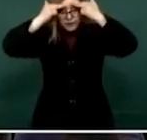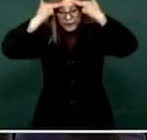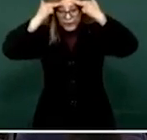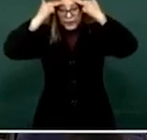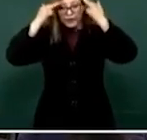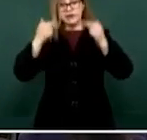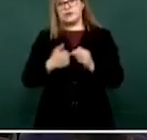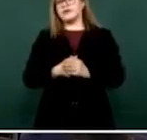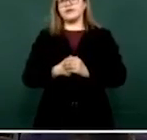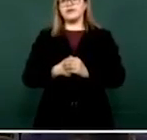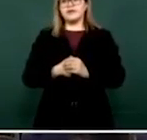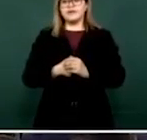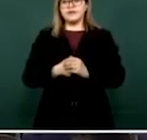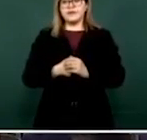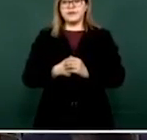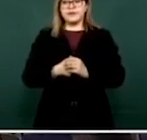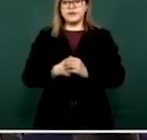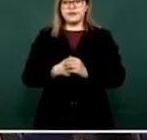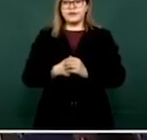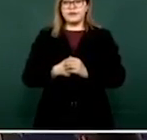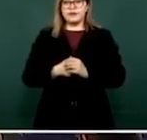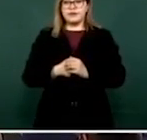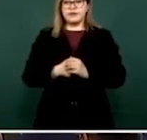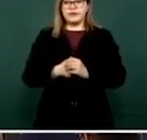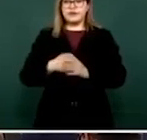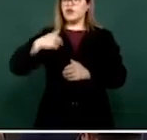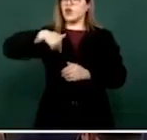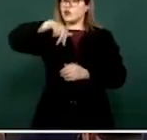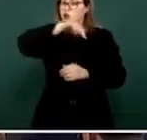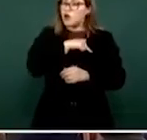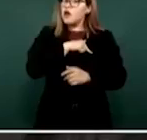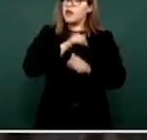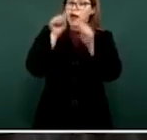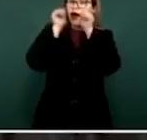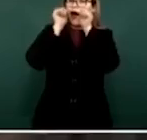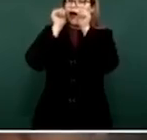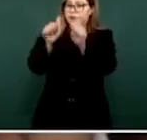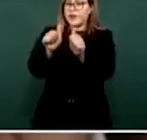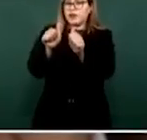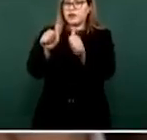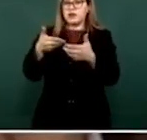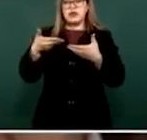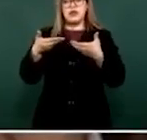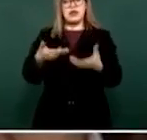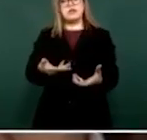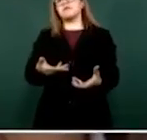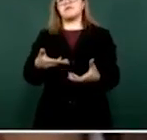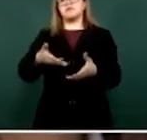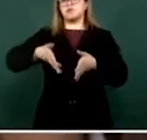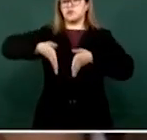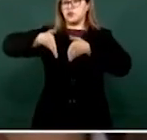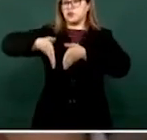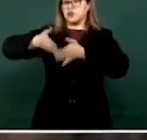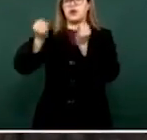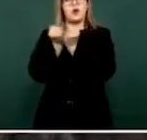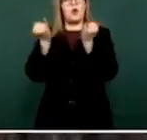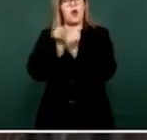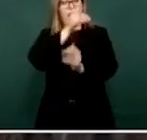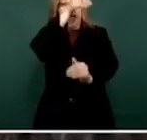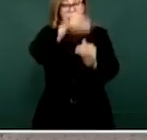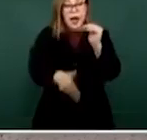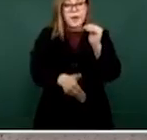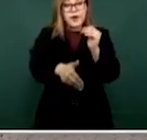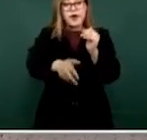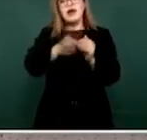Potosina. Estamos muy pendientes de lo de la carretera, de que se termine, es